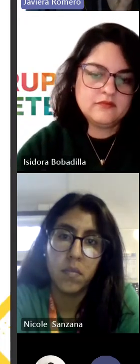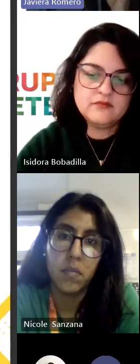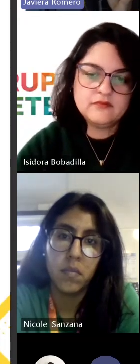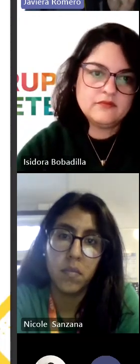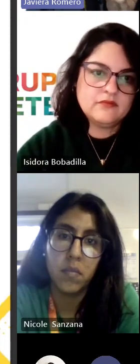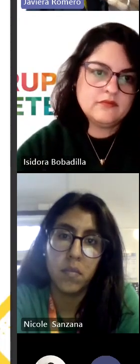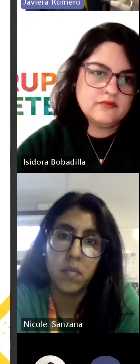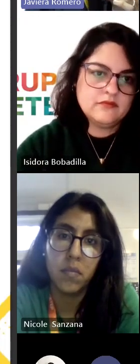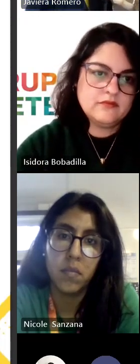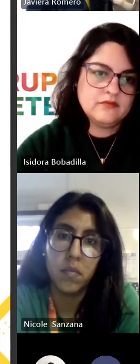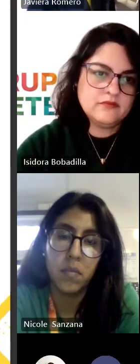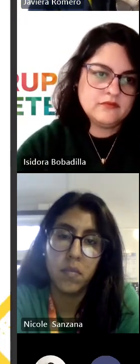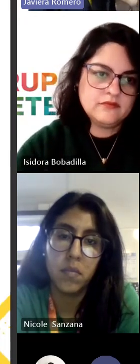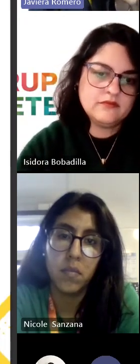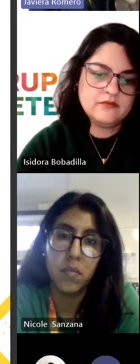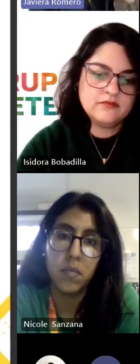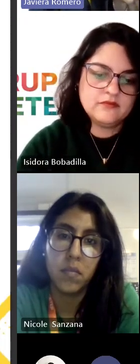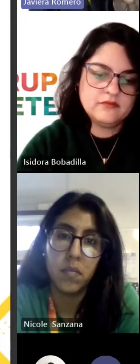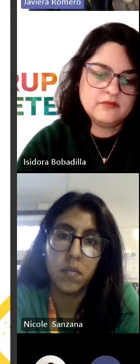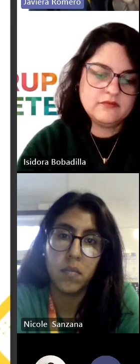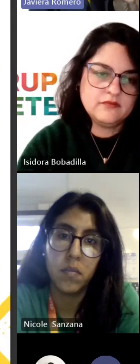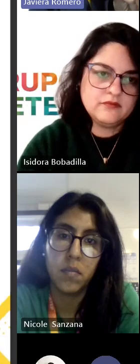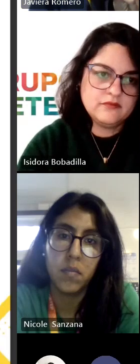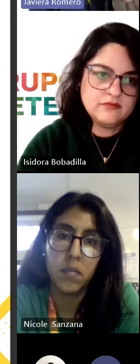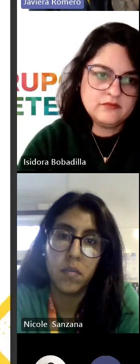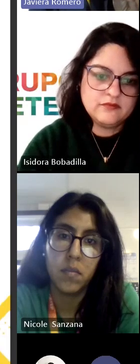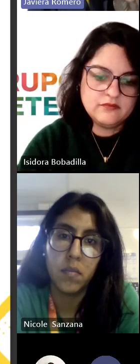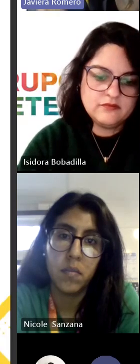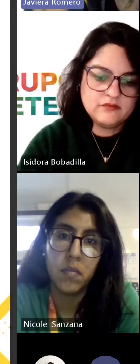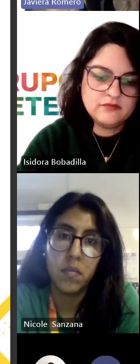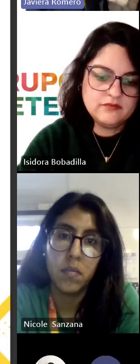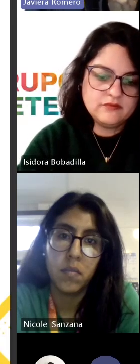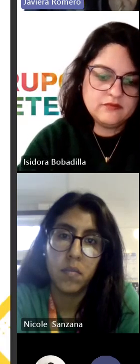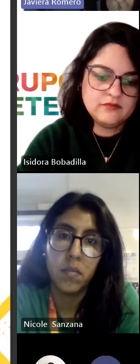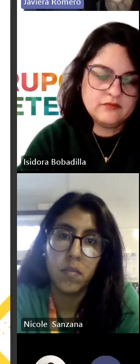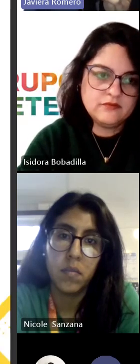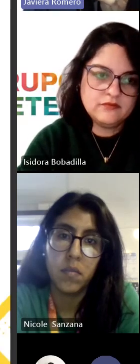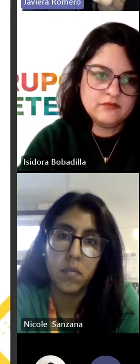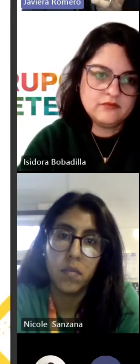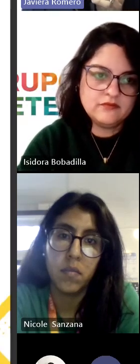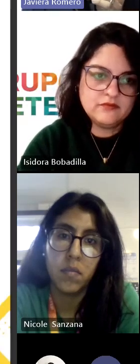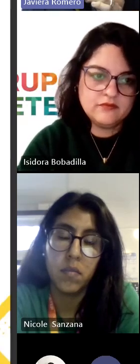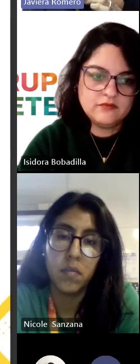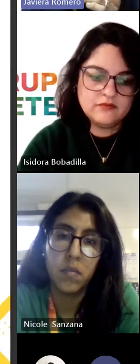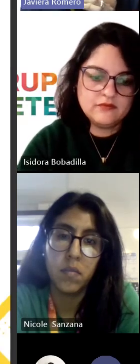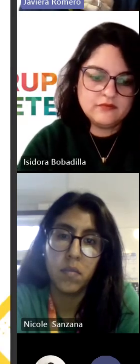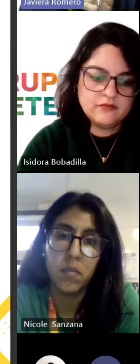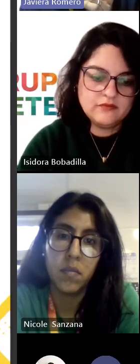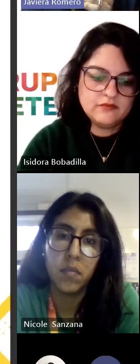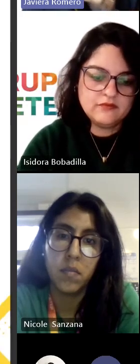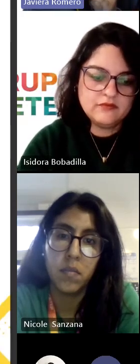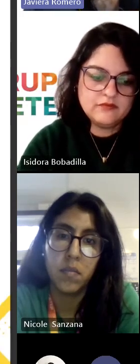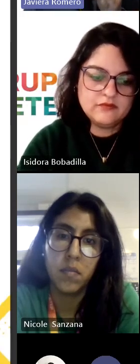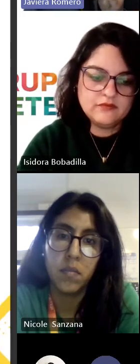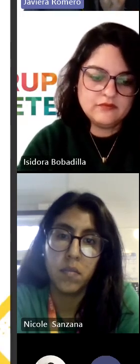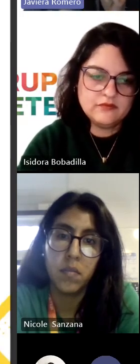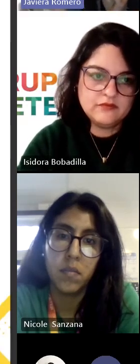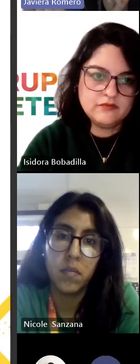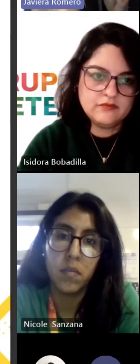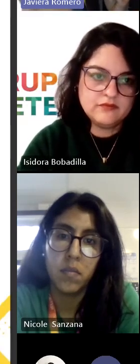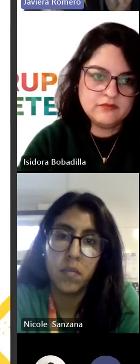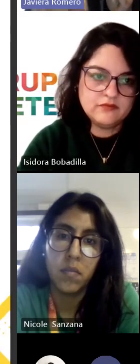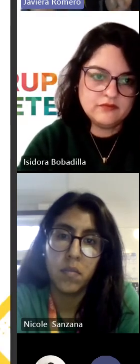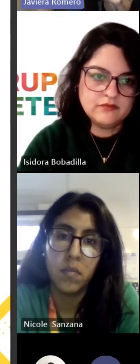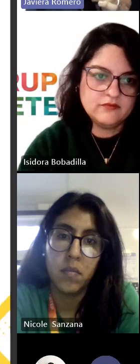juego, desarrollarlas. Y por último, como factor protector, realizar actividades de autocuidado de manera